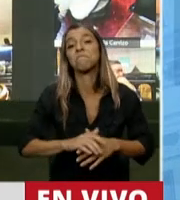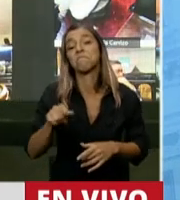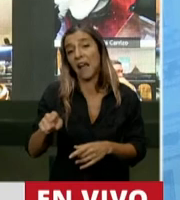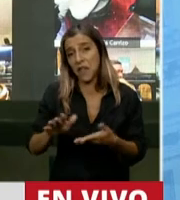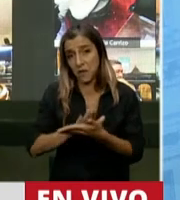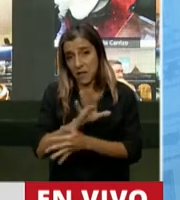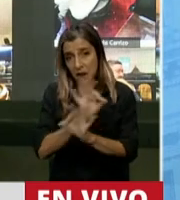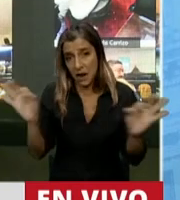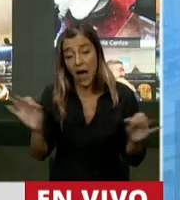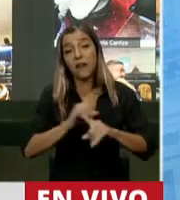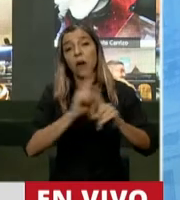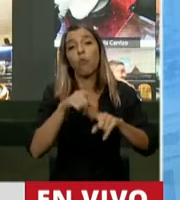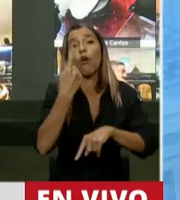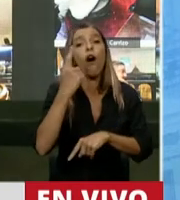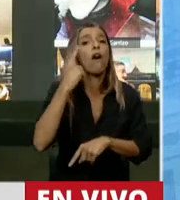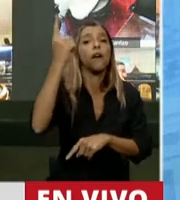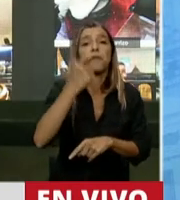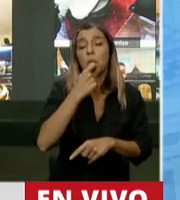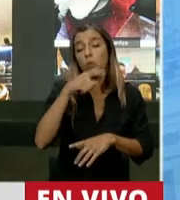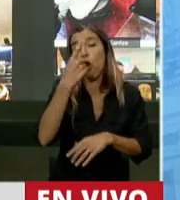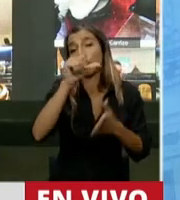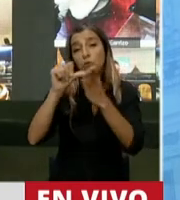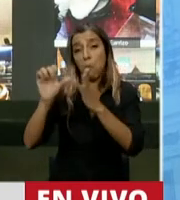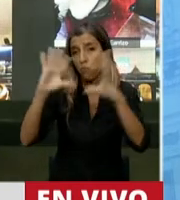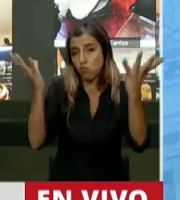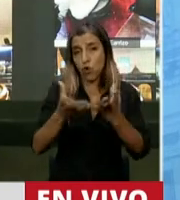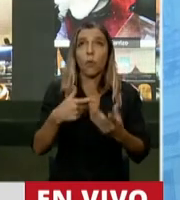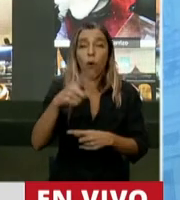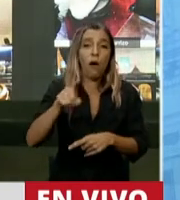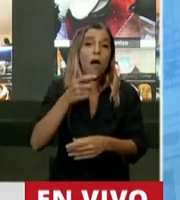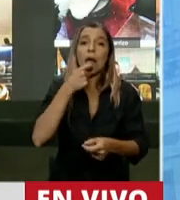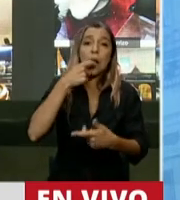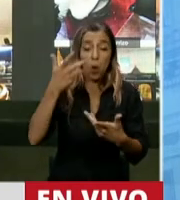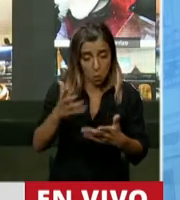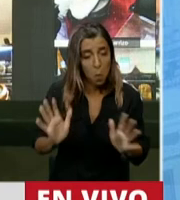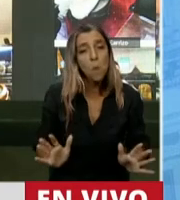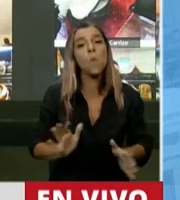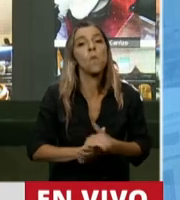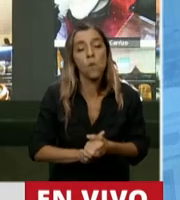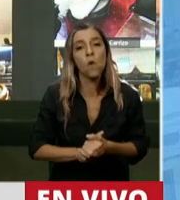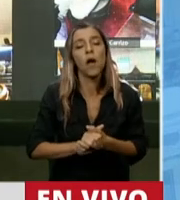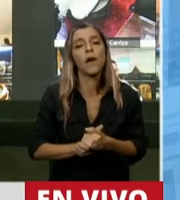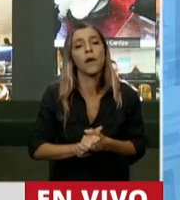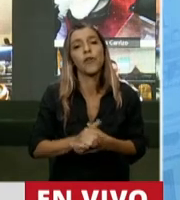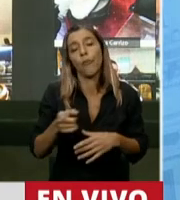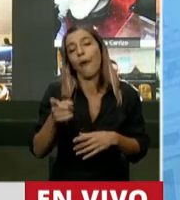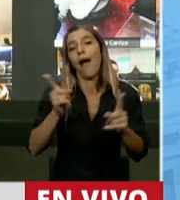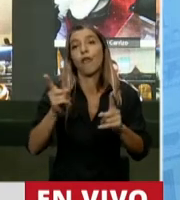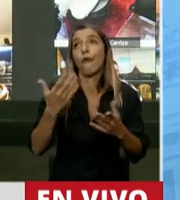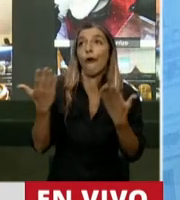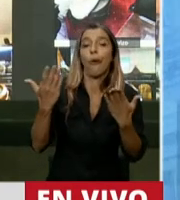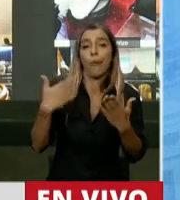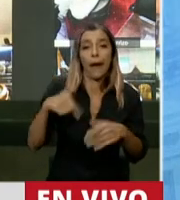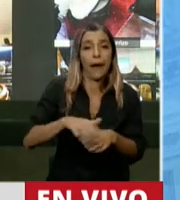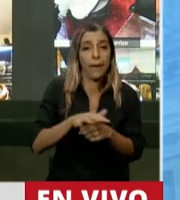en muchos países del mundo que se ponen de ejemplo para justificar la situación en la pandemia,